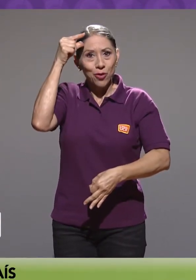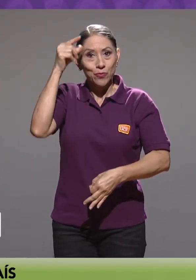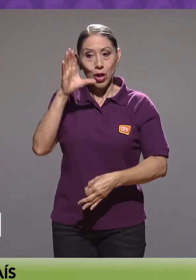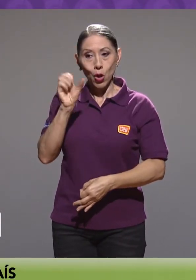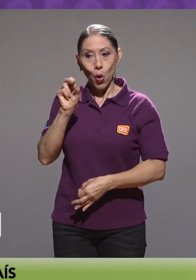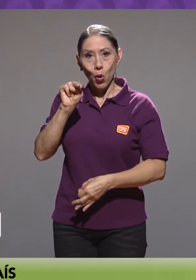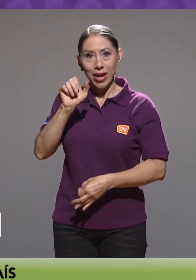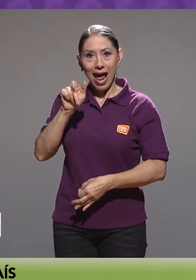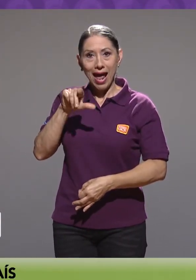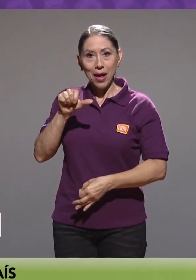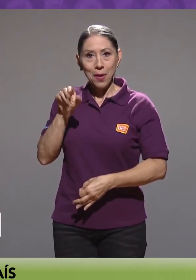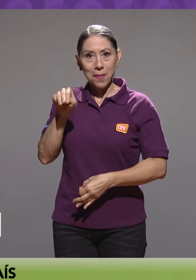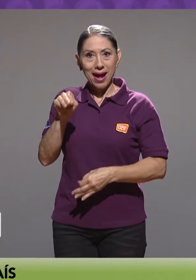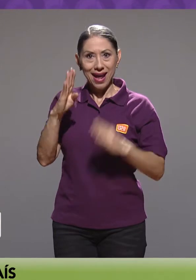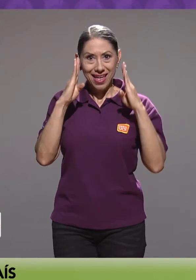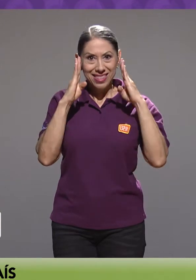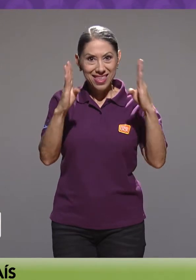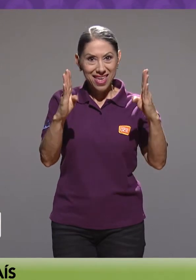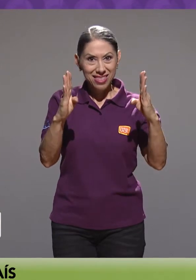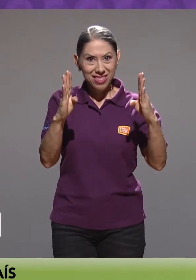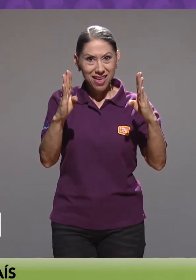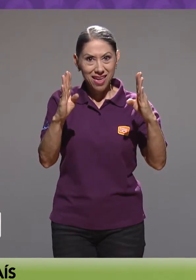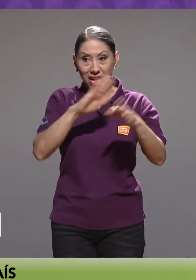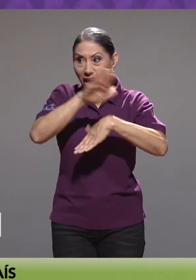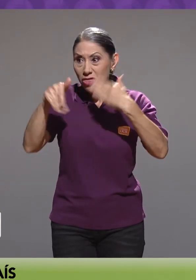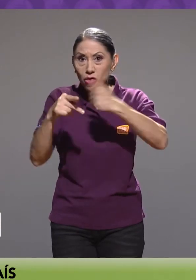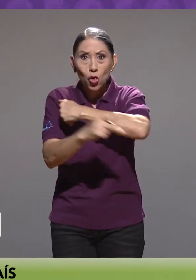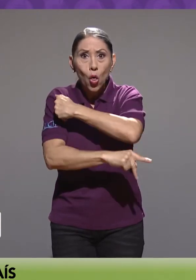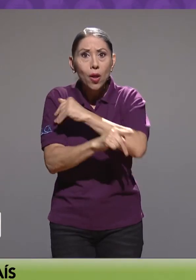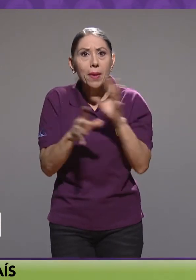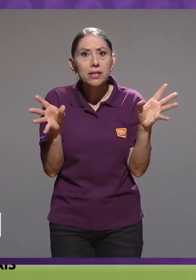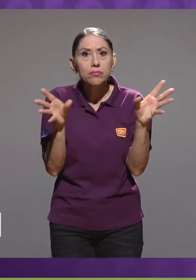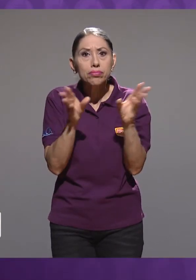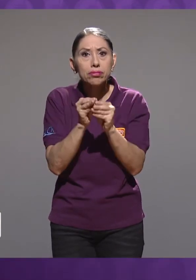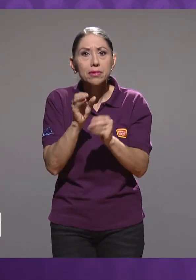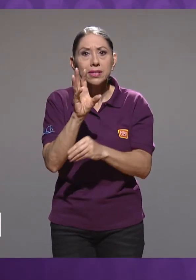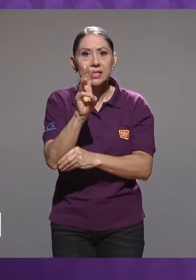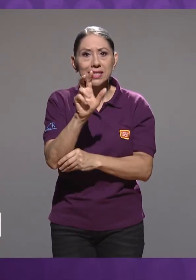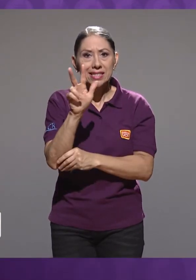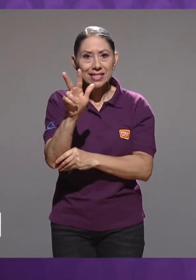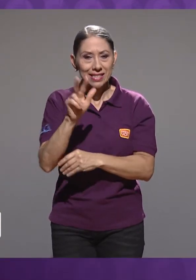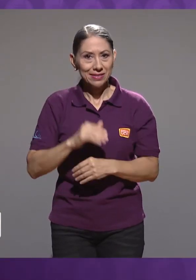atiende, son 63 en todo el país, ¿no?